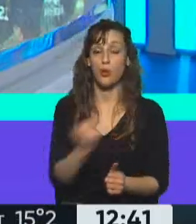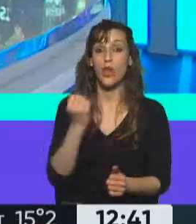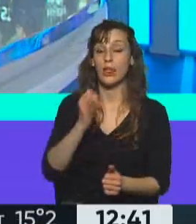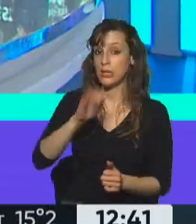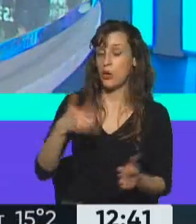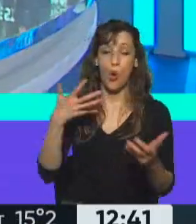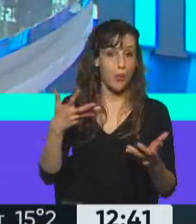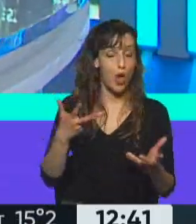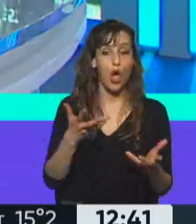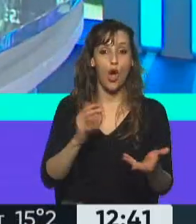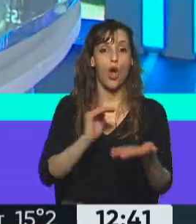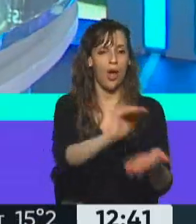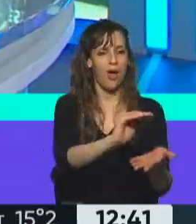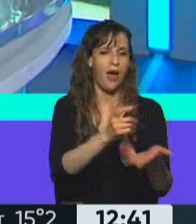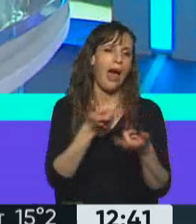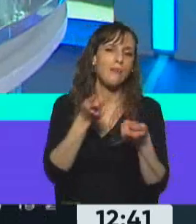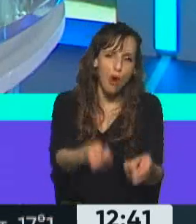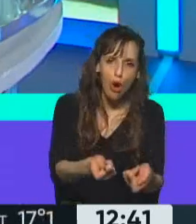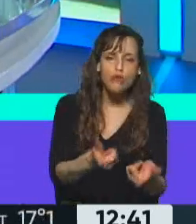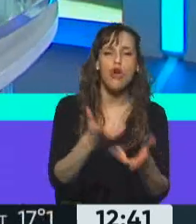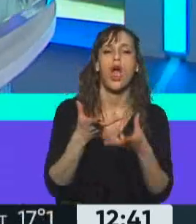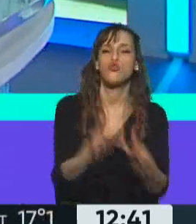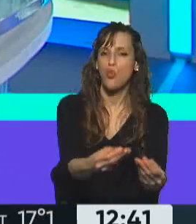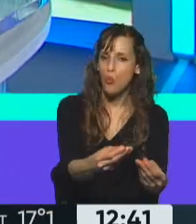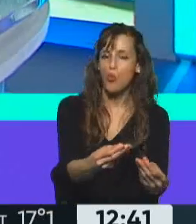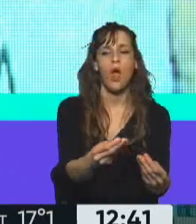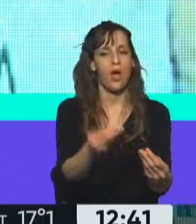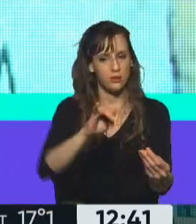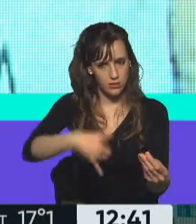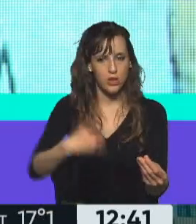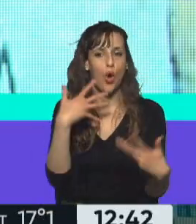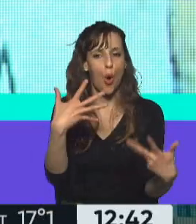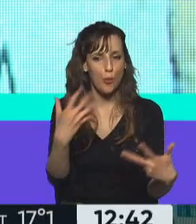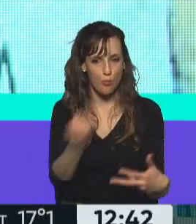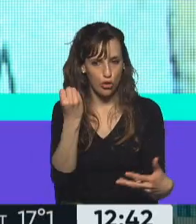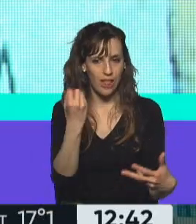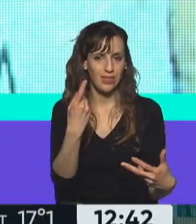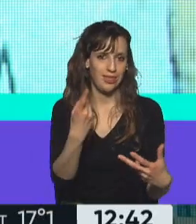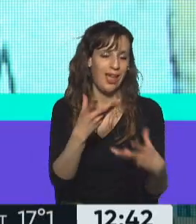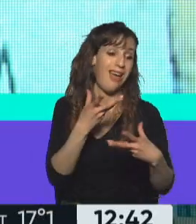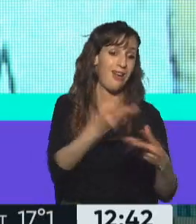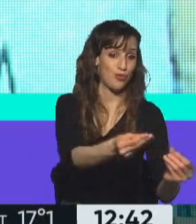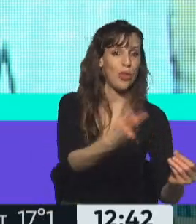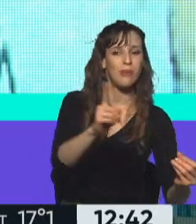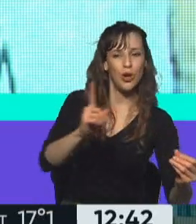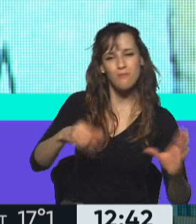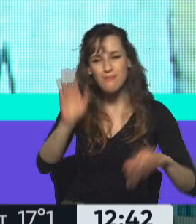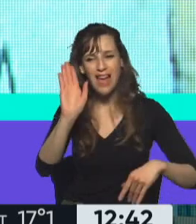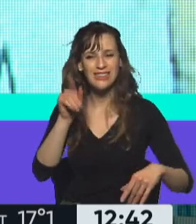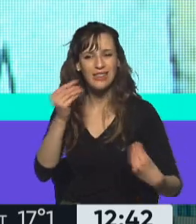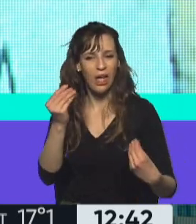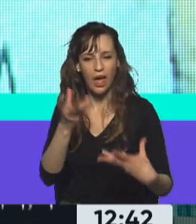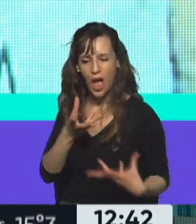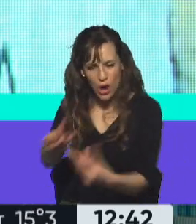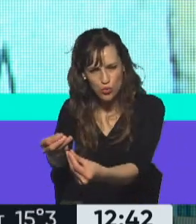el pueblo argentino que esté en situación de acceso, de necesidad, de vulnerabilidad. En el caso de ellos es, ante todo, respetar sus